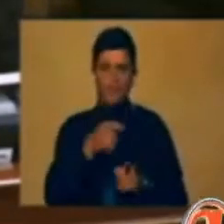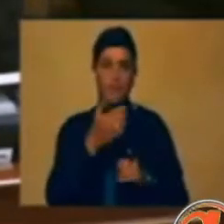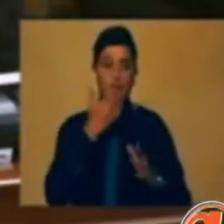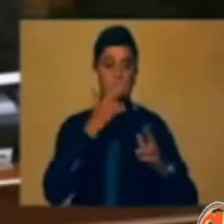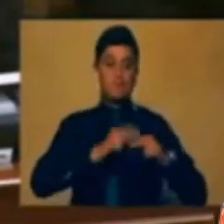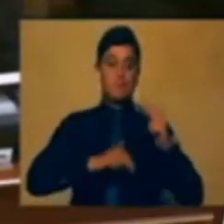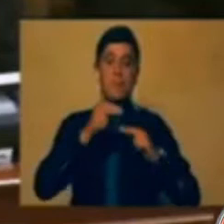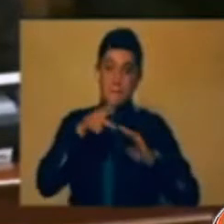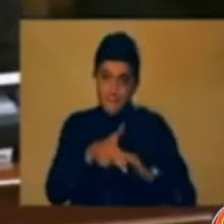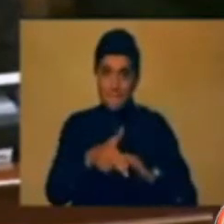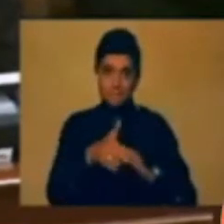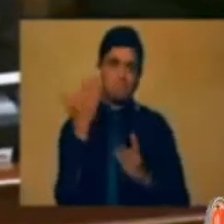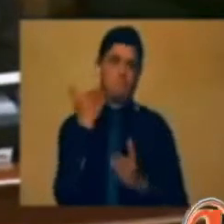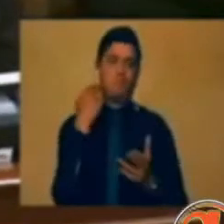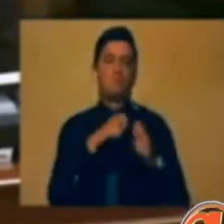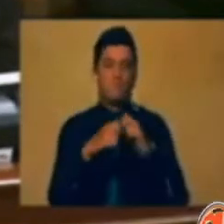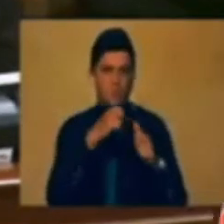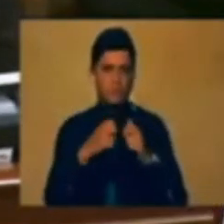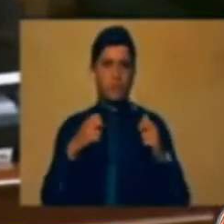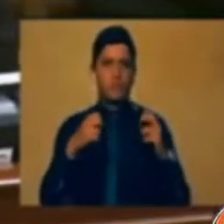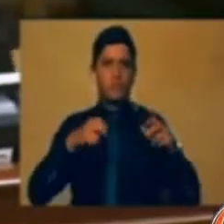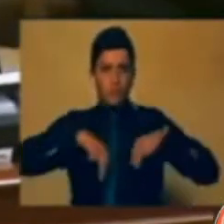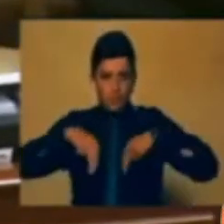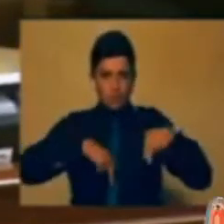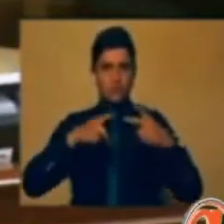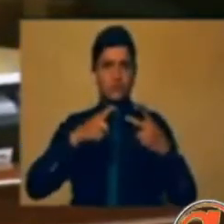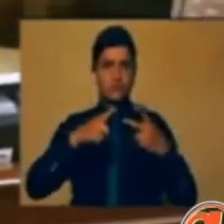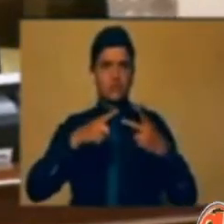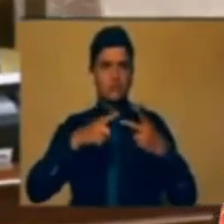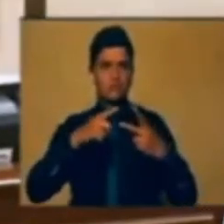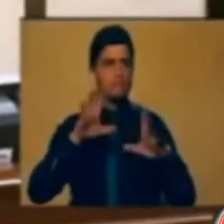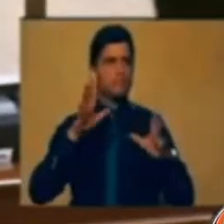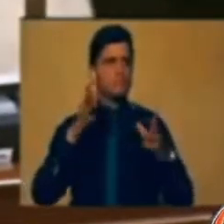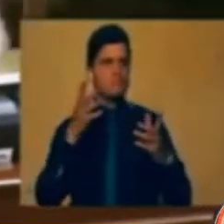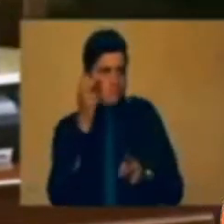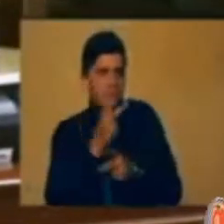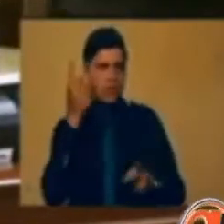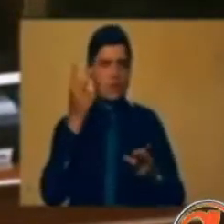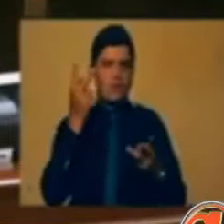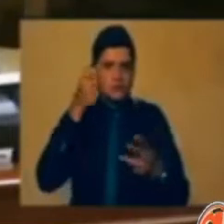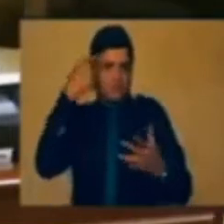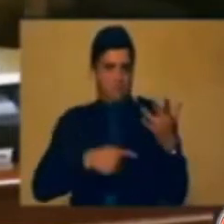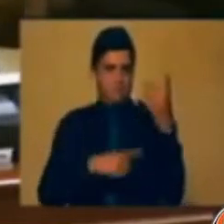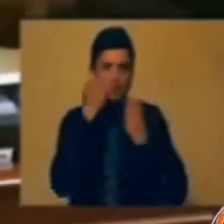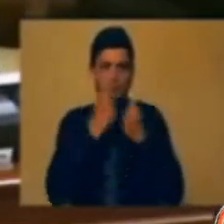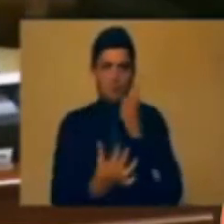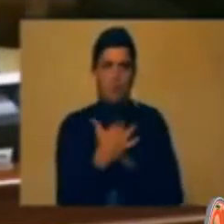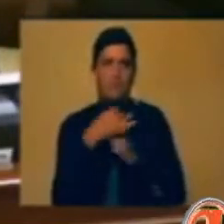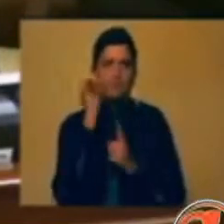concluida ocasiona diversos problemas en la movilidad, la seguridad y afecta varios renglones de nuestra